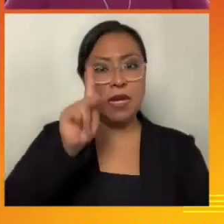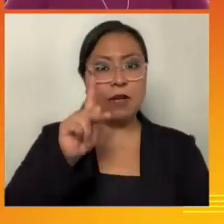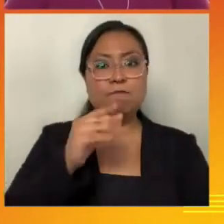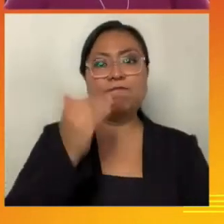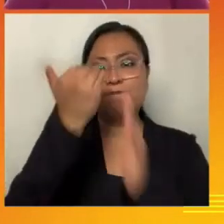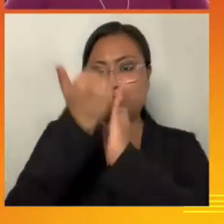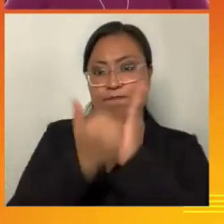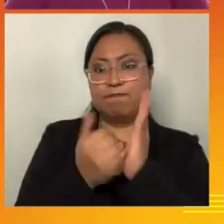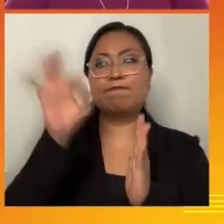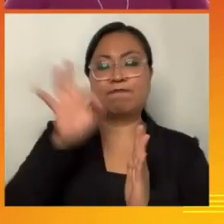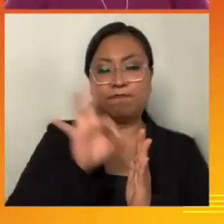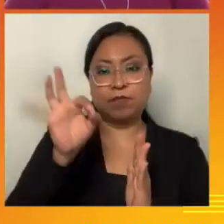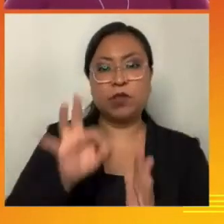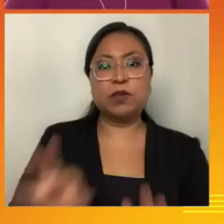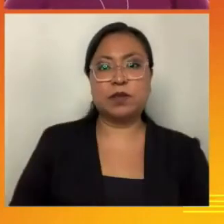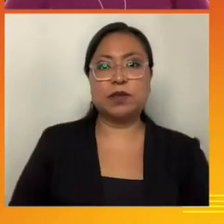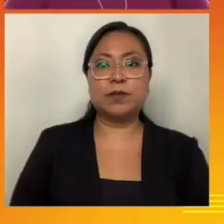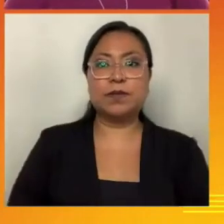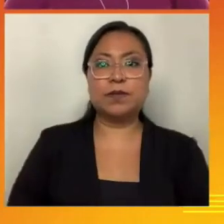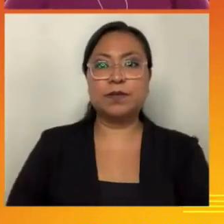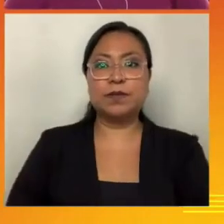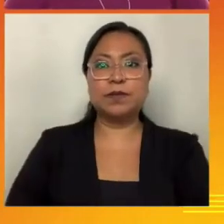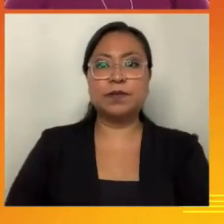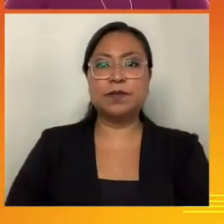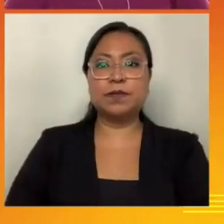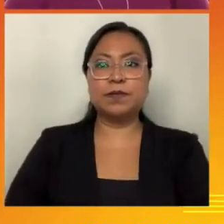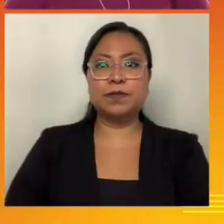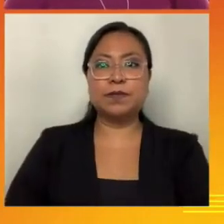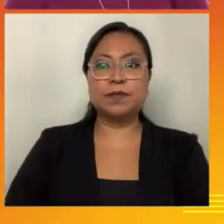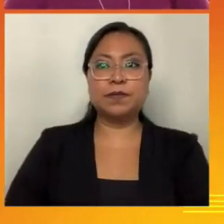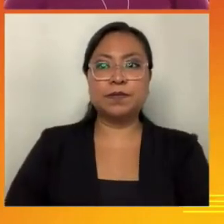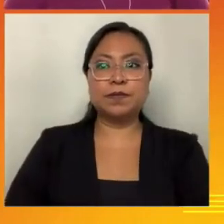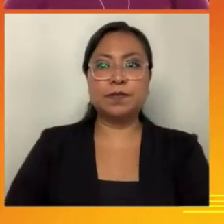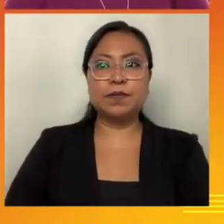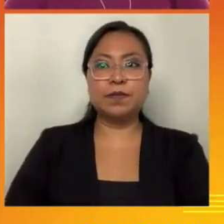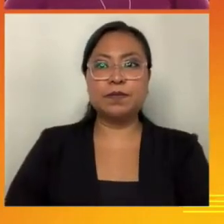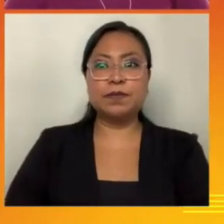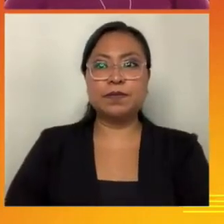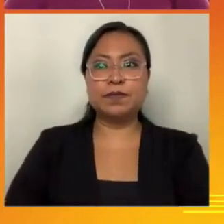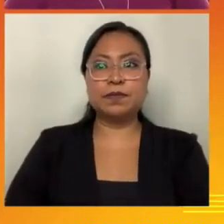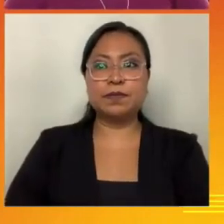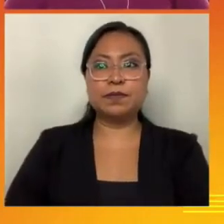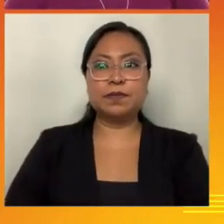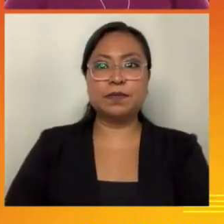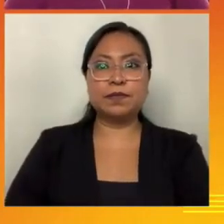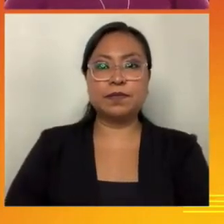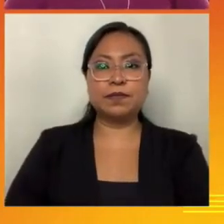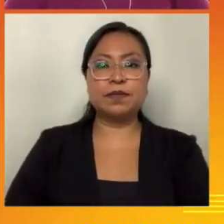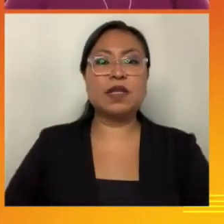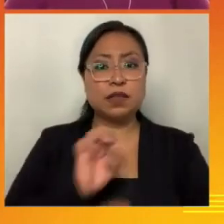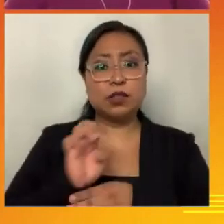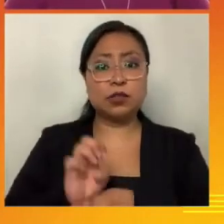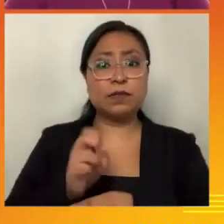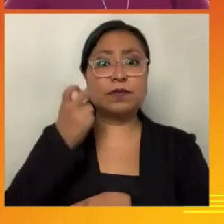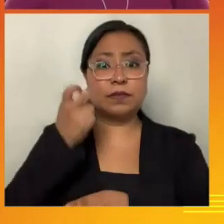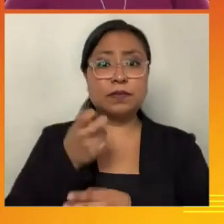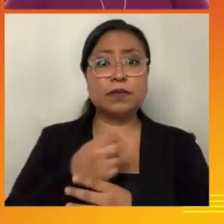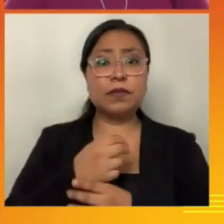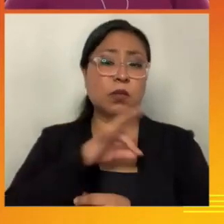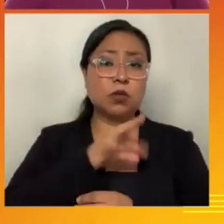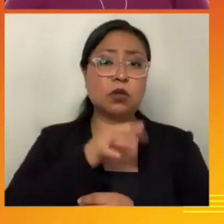¿no? O sea, con un descuento que es pues más reducido que el costo comercial, ¿no? Entonces